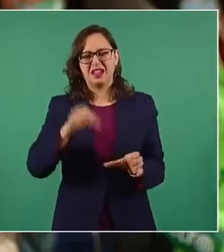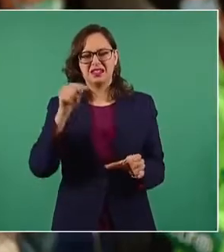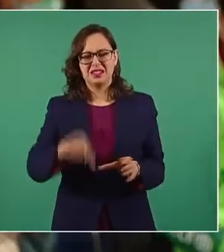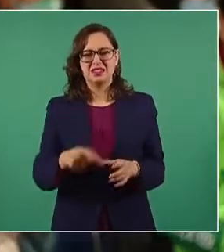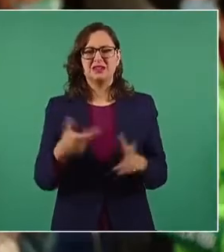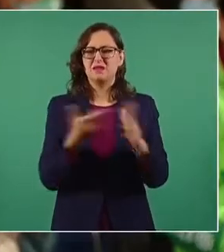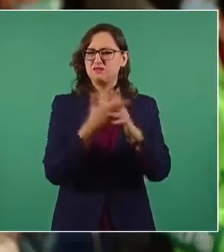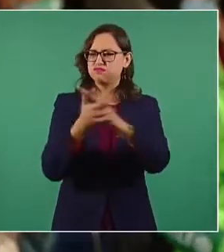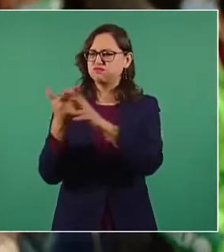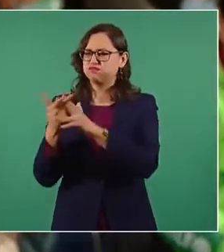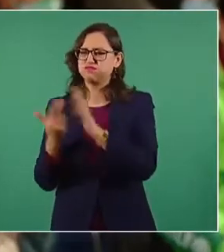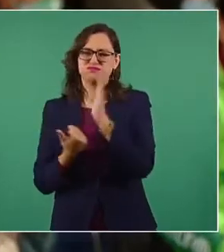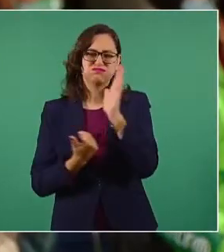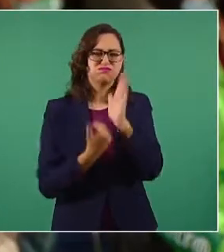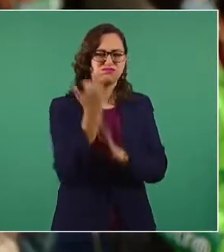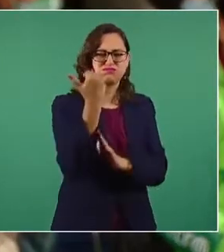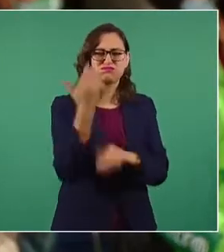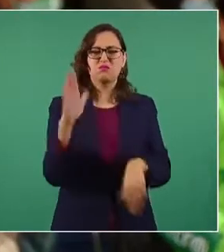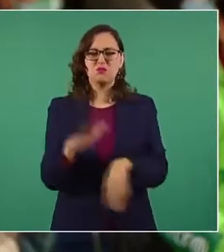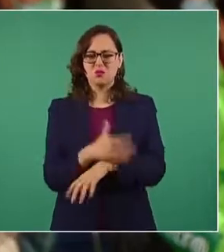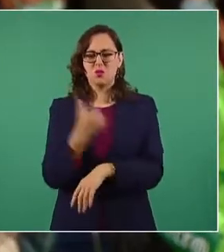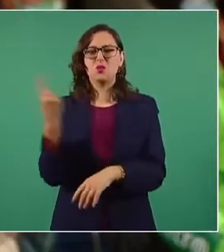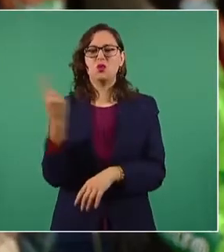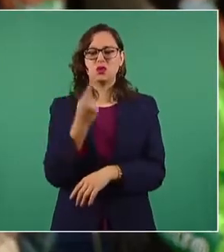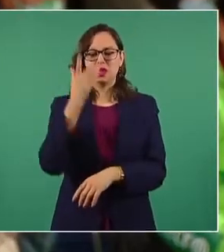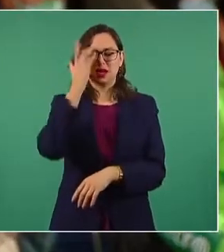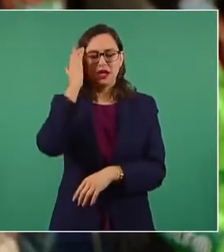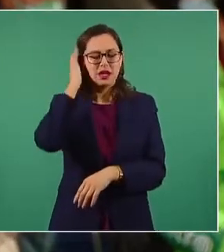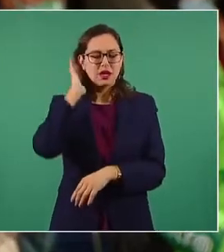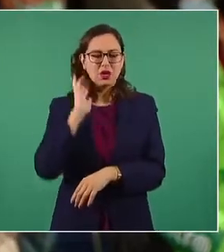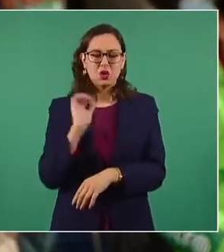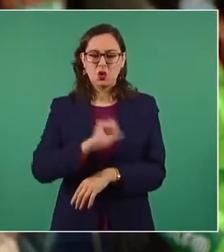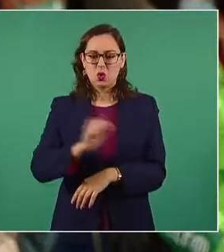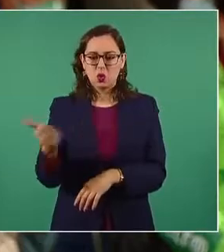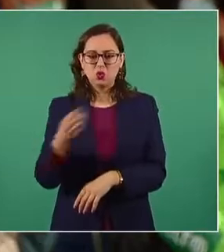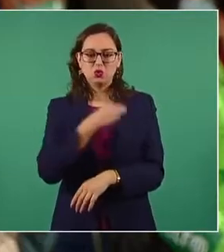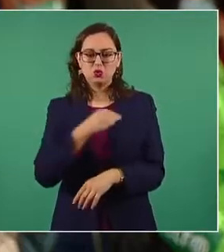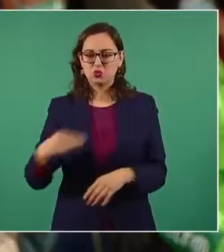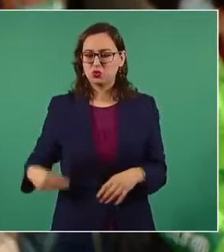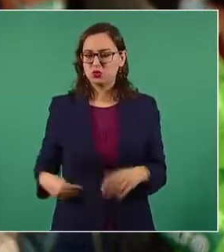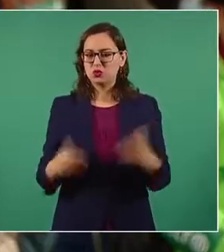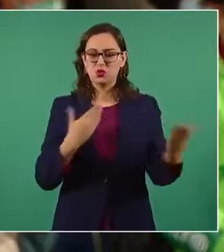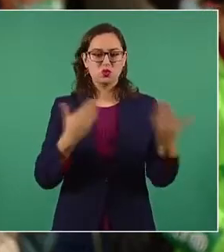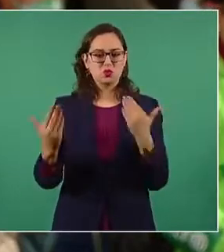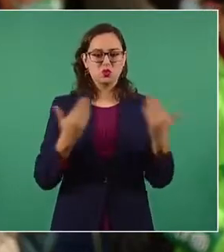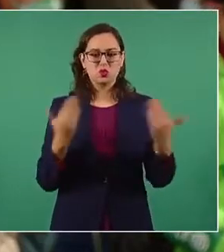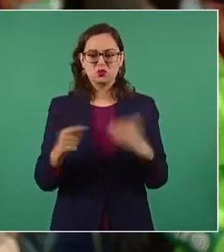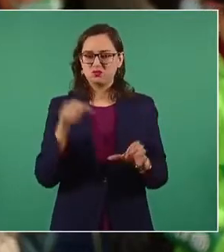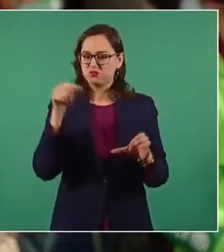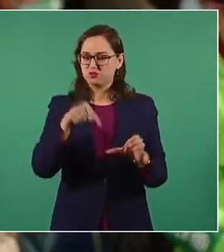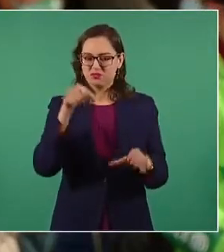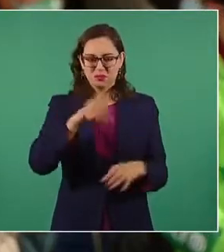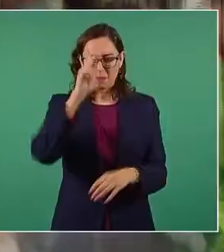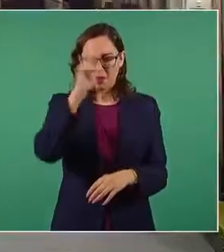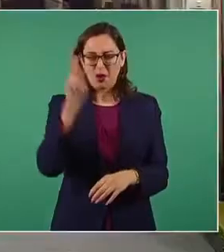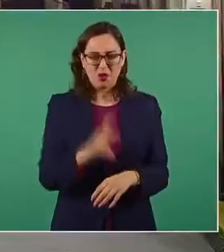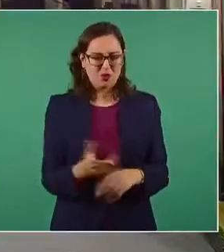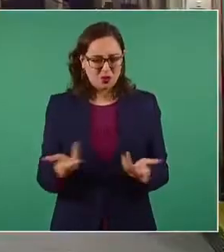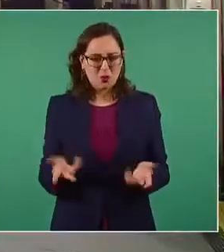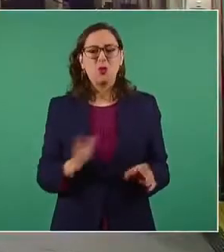homicidio doloso? ¿Por qué pues resalta entre los demás municipios, ¿no? Como lo vimos en el último